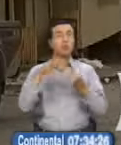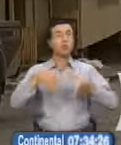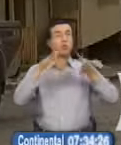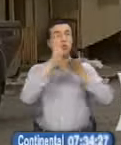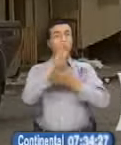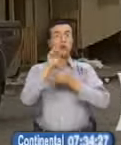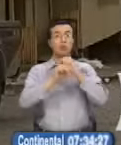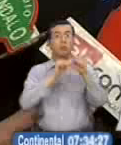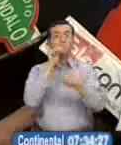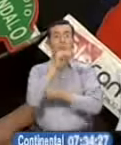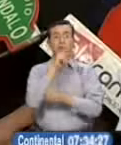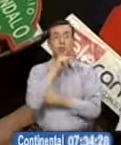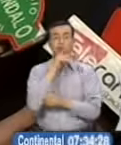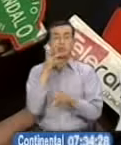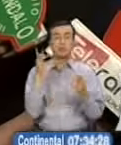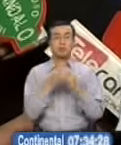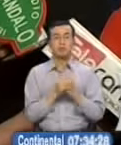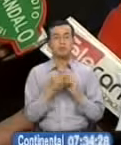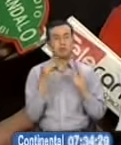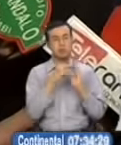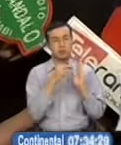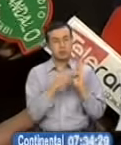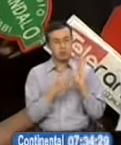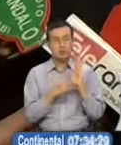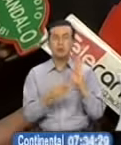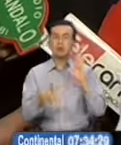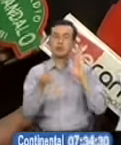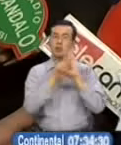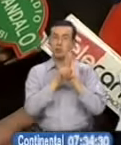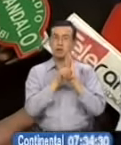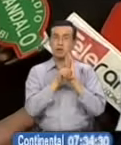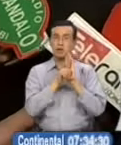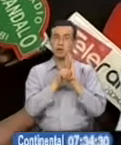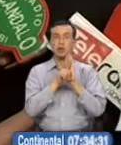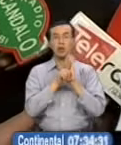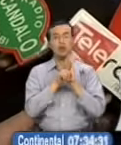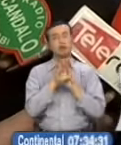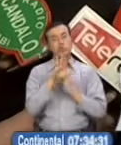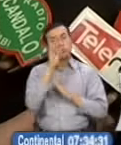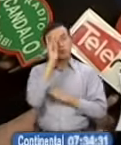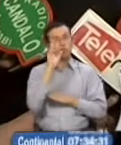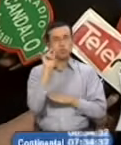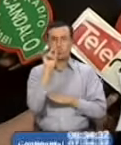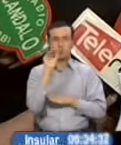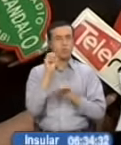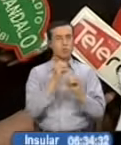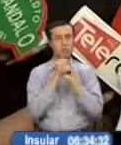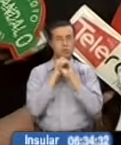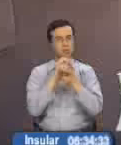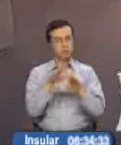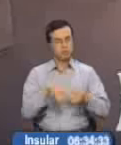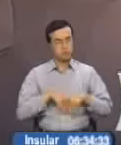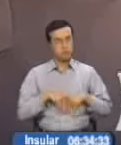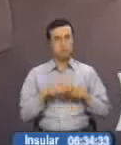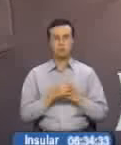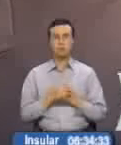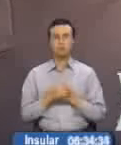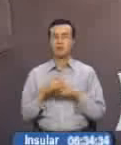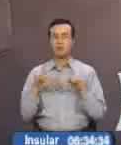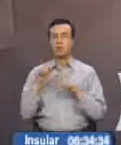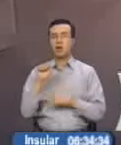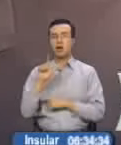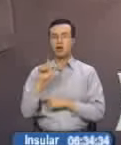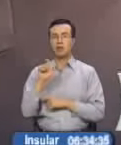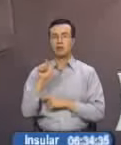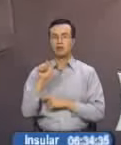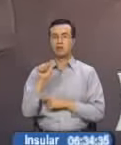del Milenio de Pedernales. Los reglamentos, las leyes, no son discrecionales, son de cumplimiento obligatorio. Mientras que Alexandra